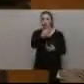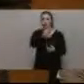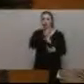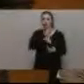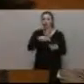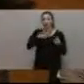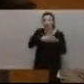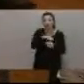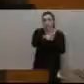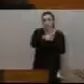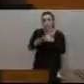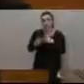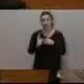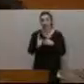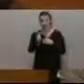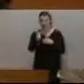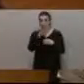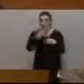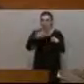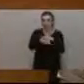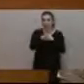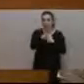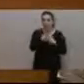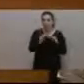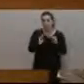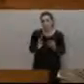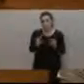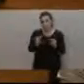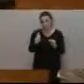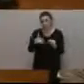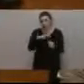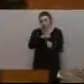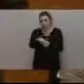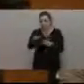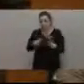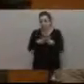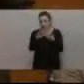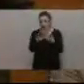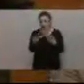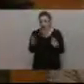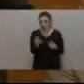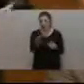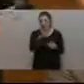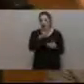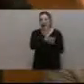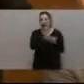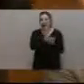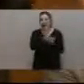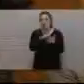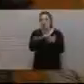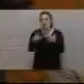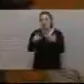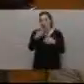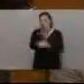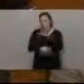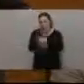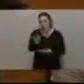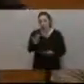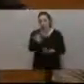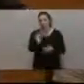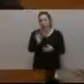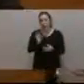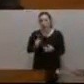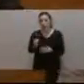acceso de los afectados a los derechos que les correspondan en el ámbito social. Hablamos de invalidez, como usted bien decía, discapacidad o de las ayudas